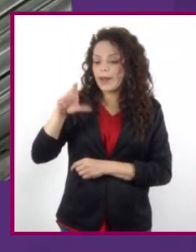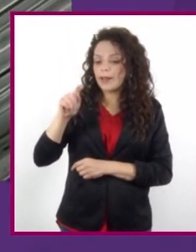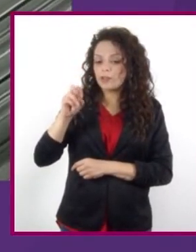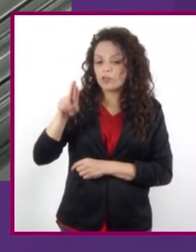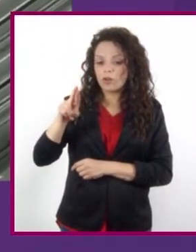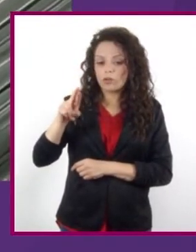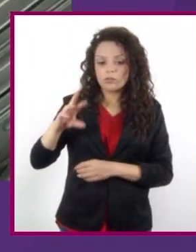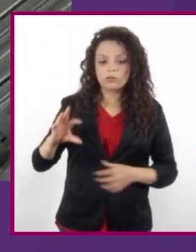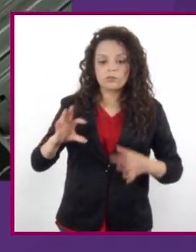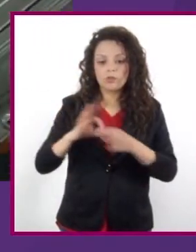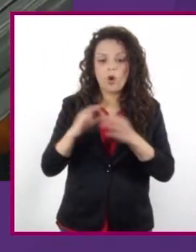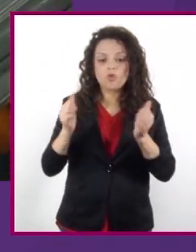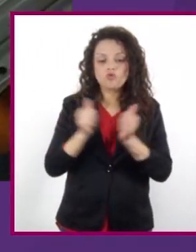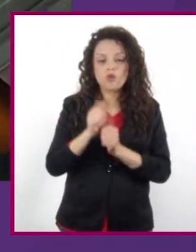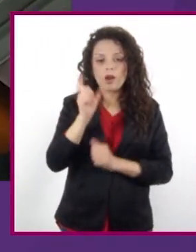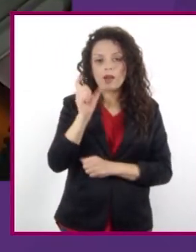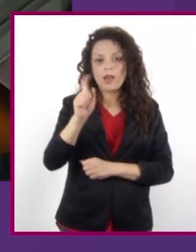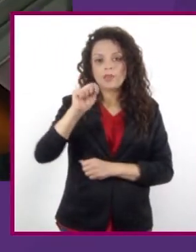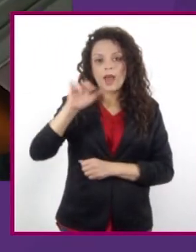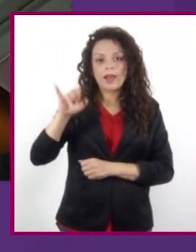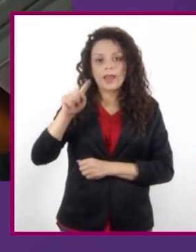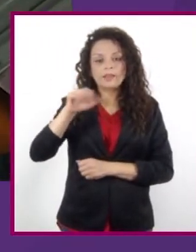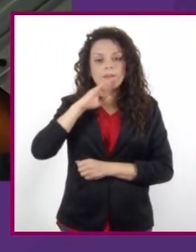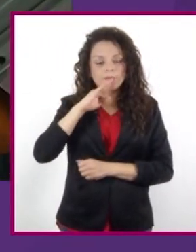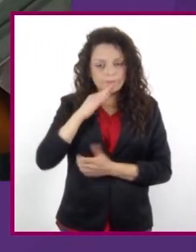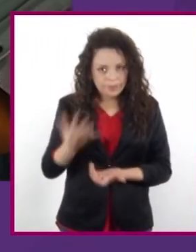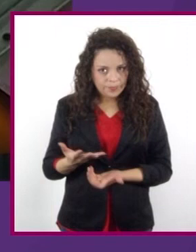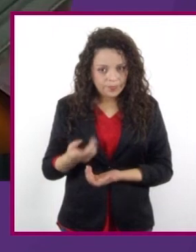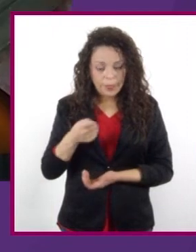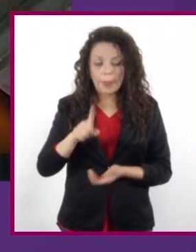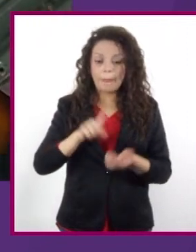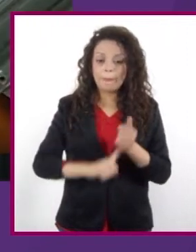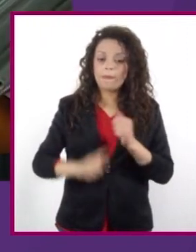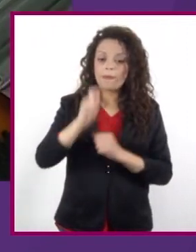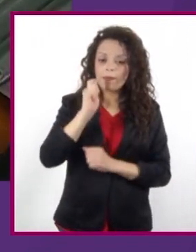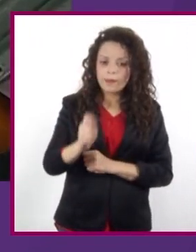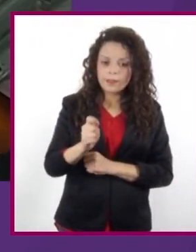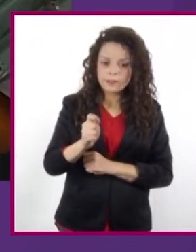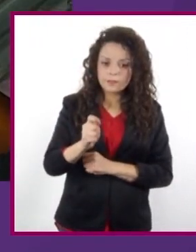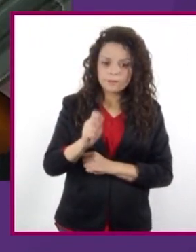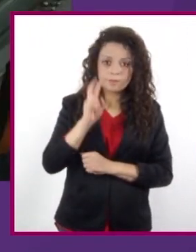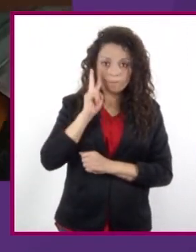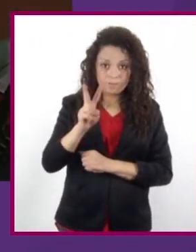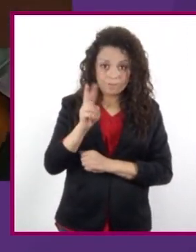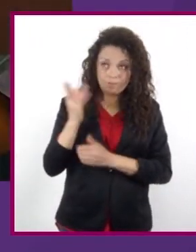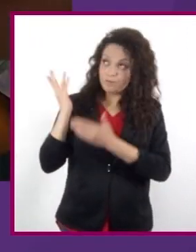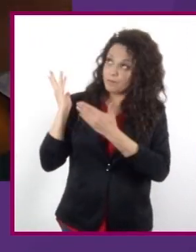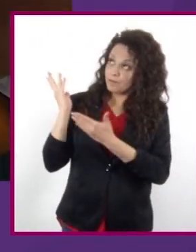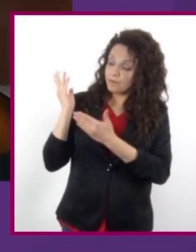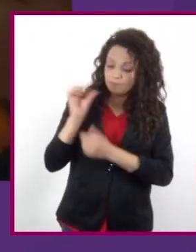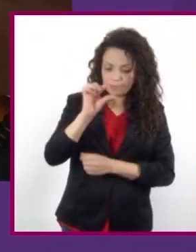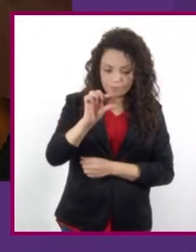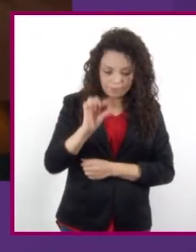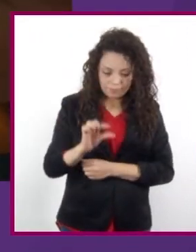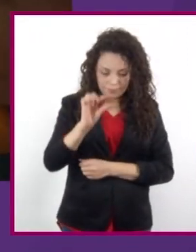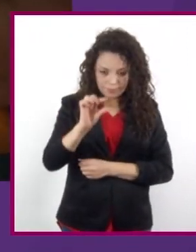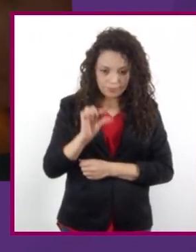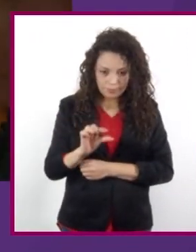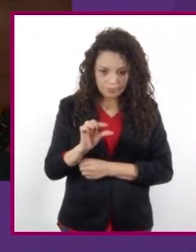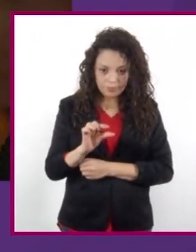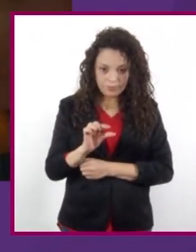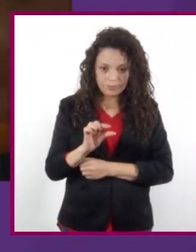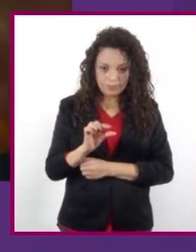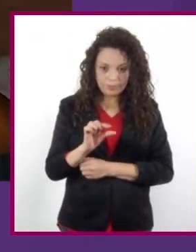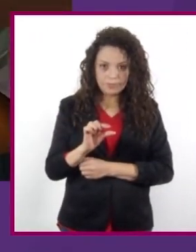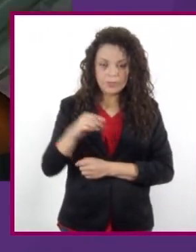madre. Para realizar la conexión de los dispositivos periféricos, como el teclado,